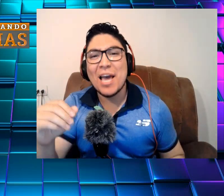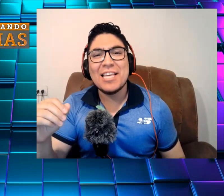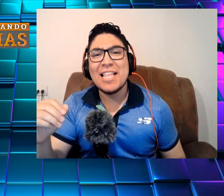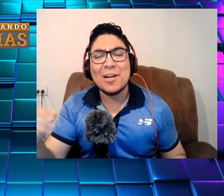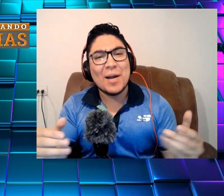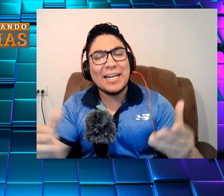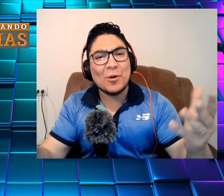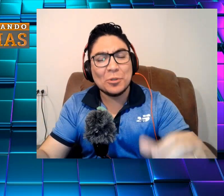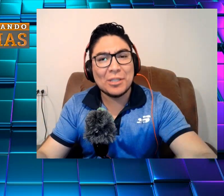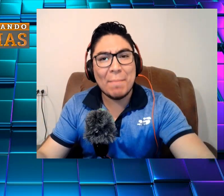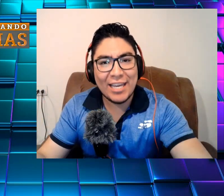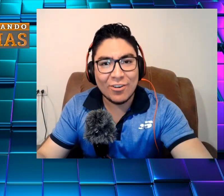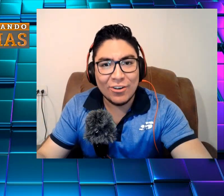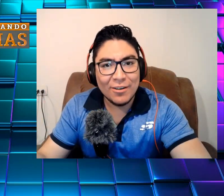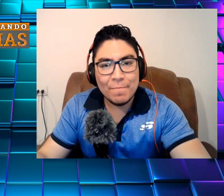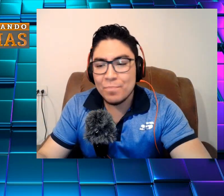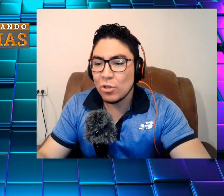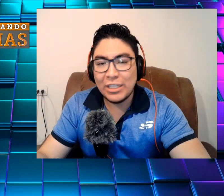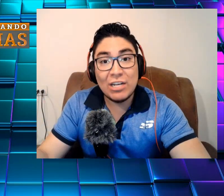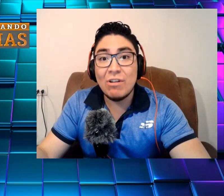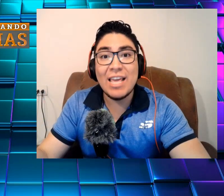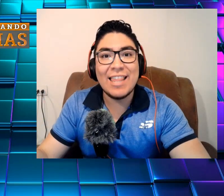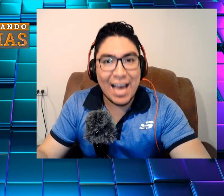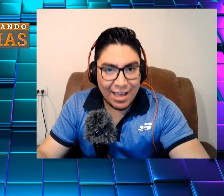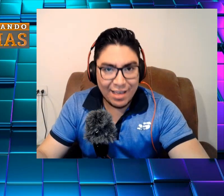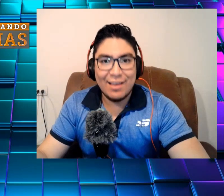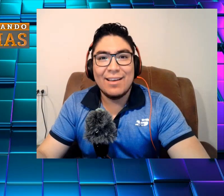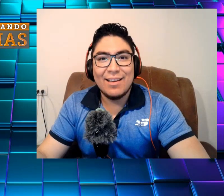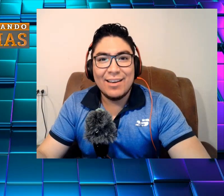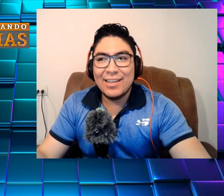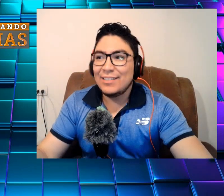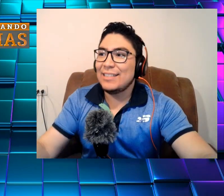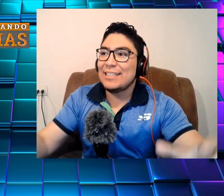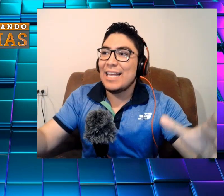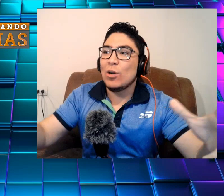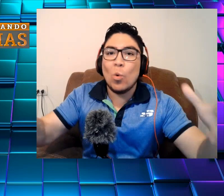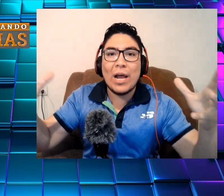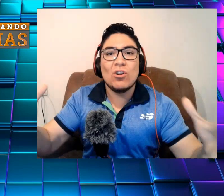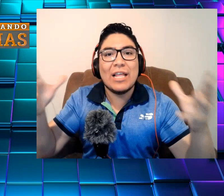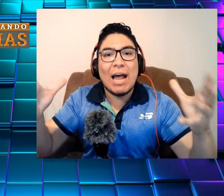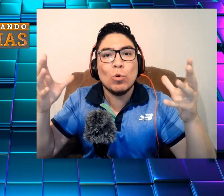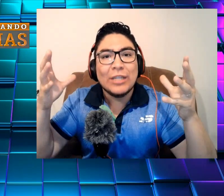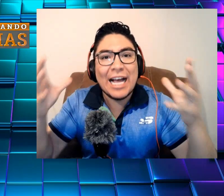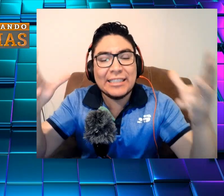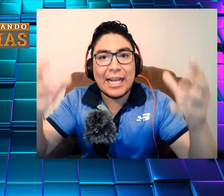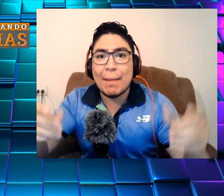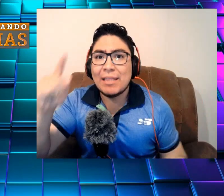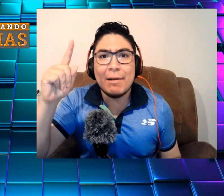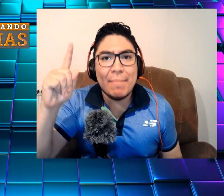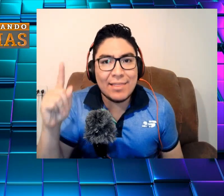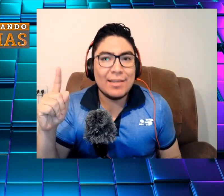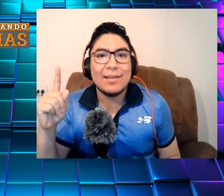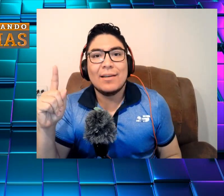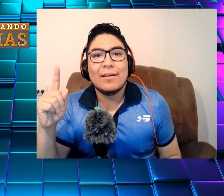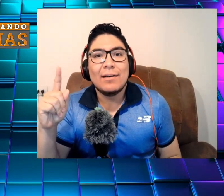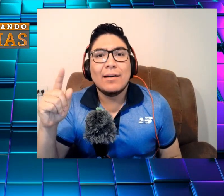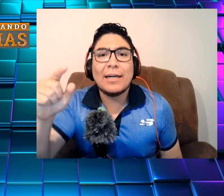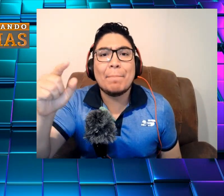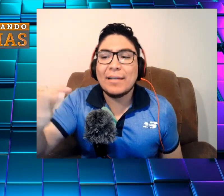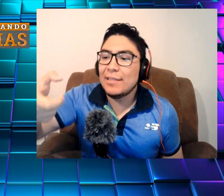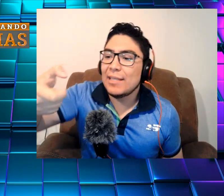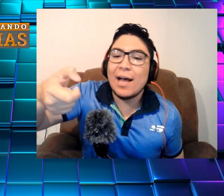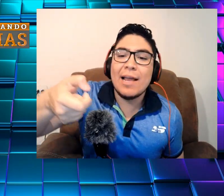que ya no hay dinero no hay recursos de mexico no tiene una idea este es el cuerno de la abundancia' lamentablemente